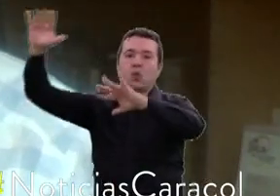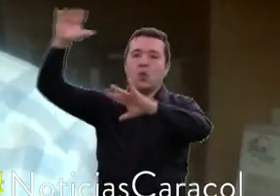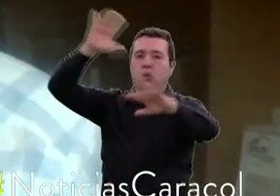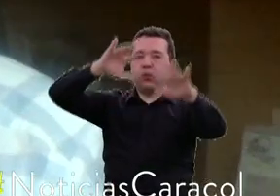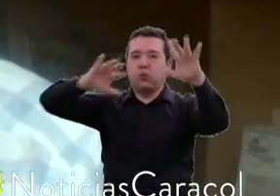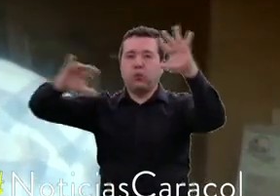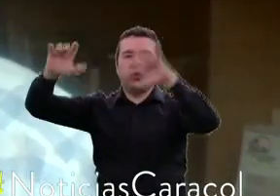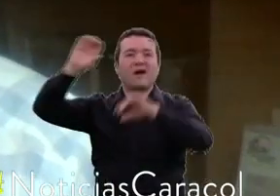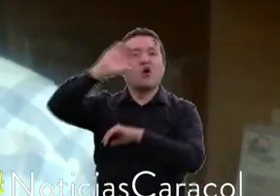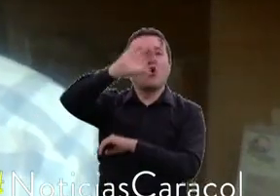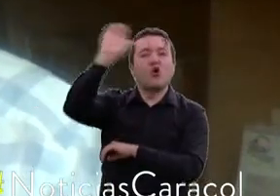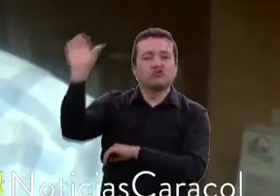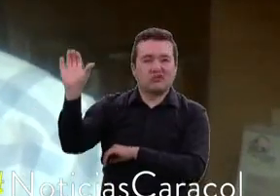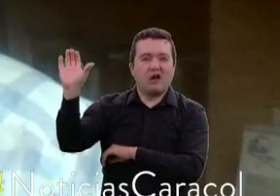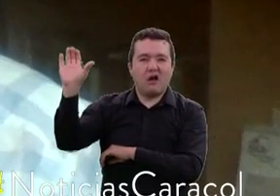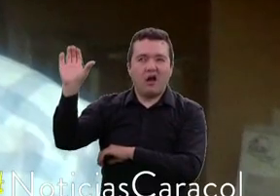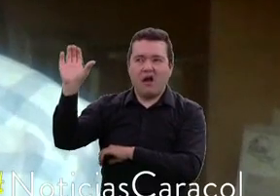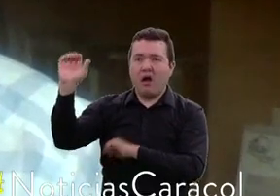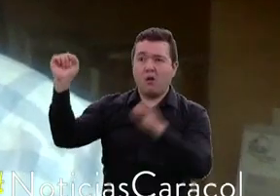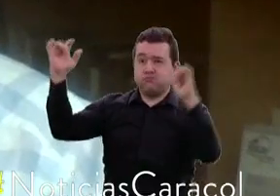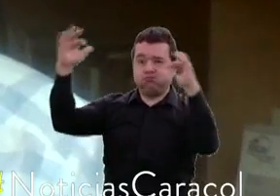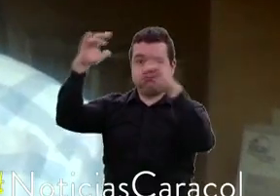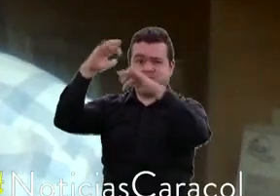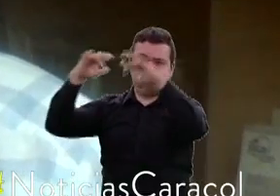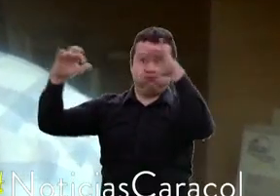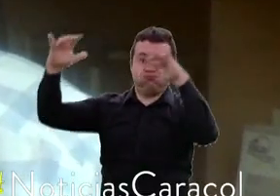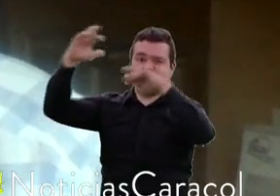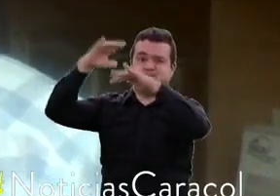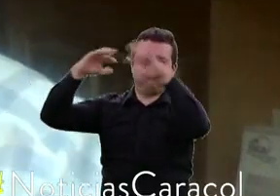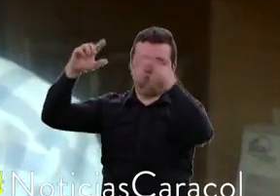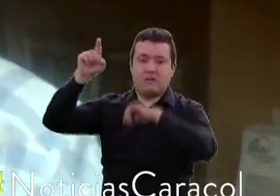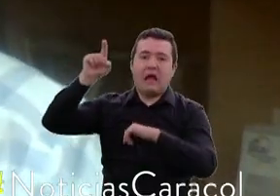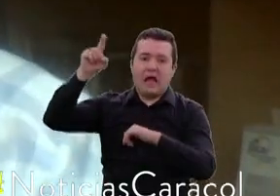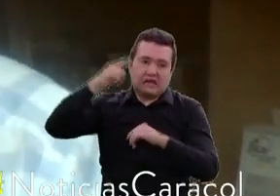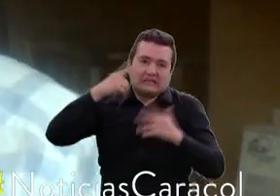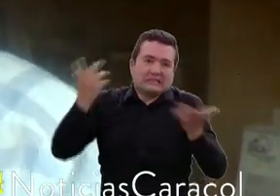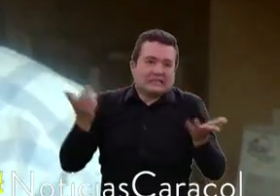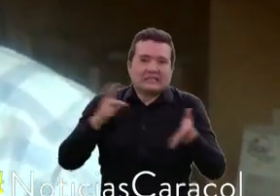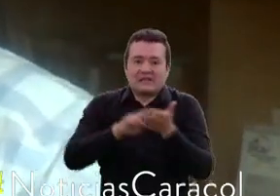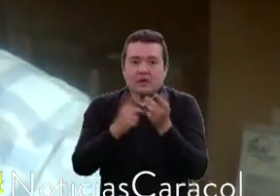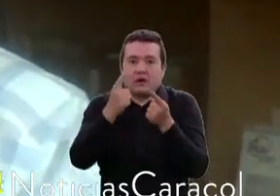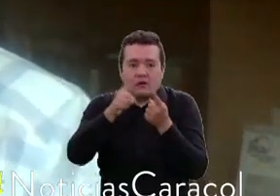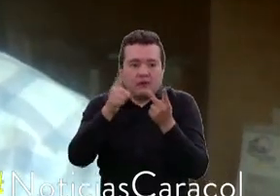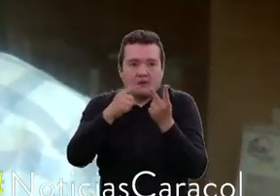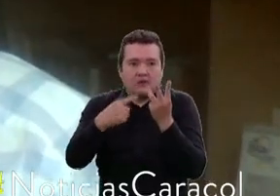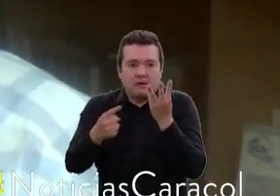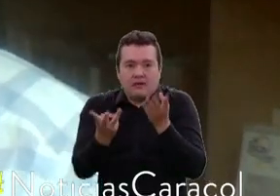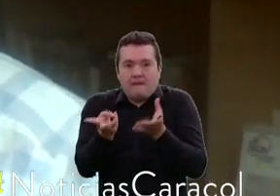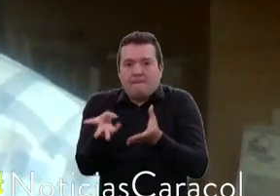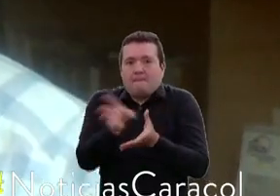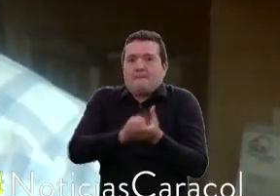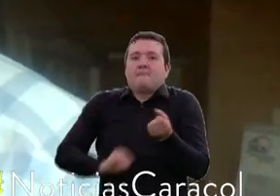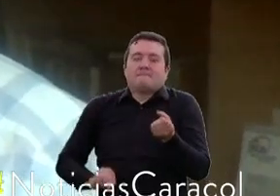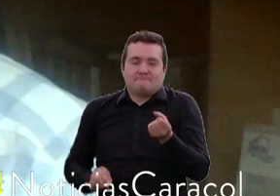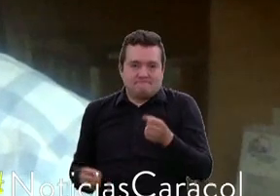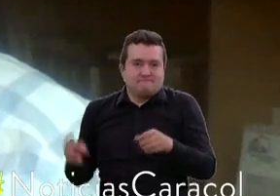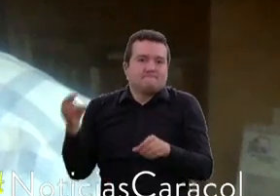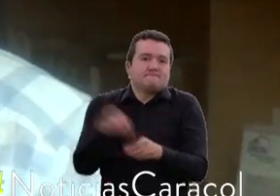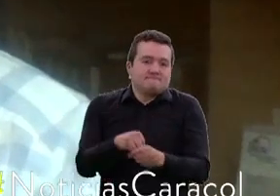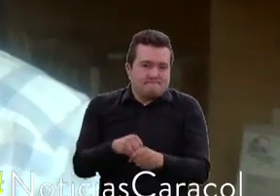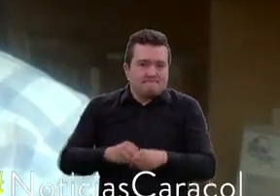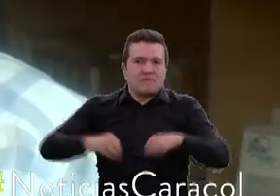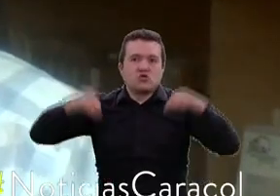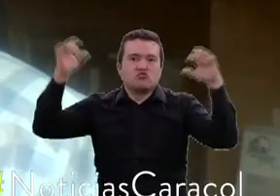la costa Caribe. Entonces tenemos varios ingredientes que, digamos, suman para que las lluvias